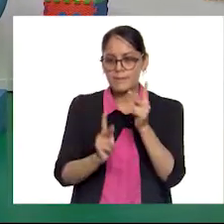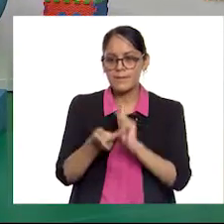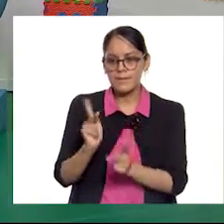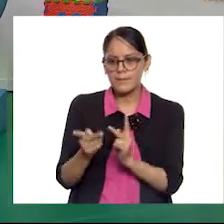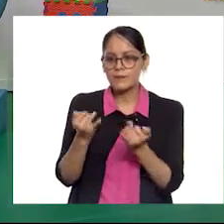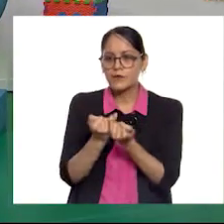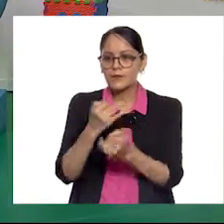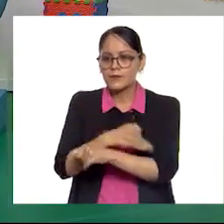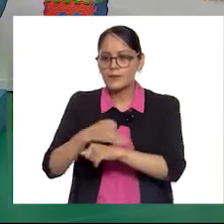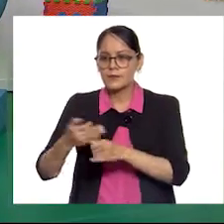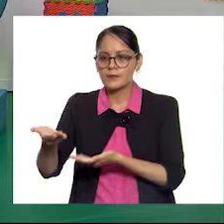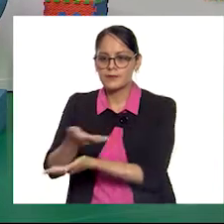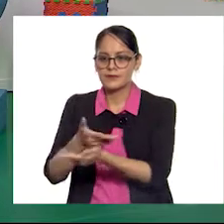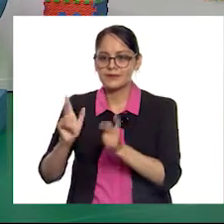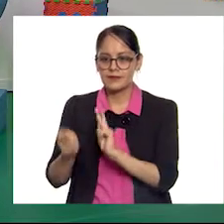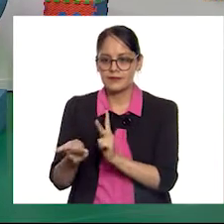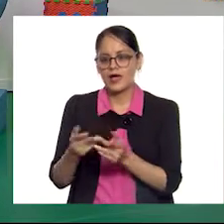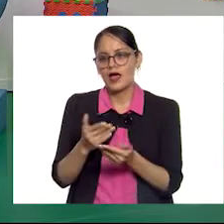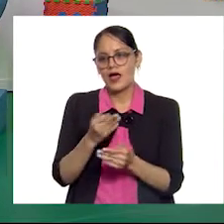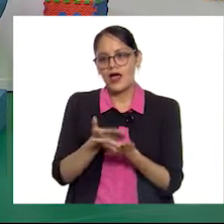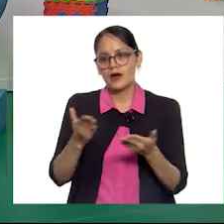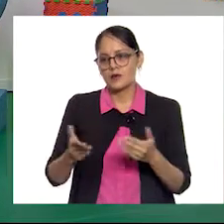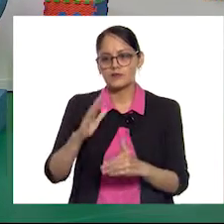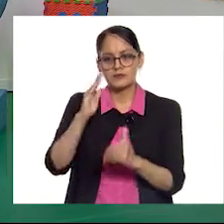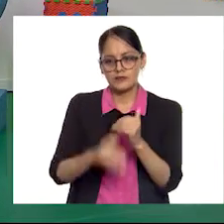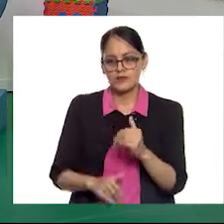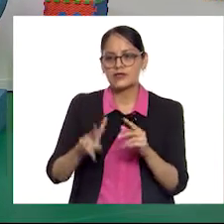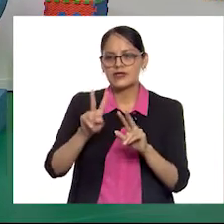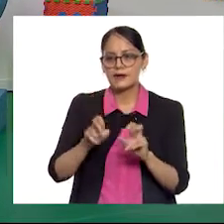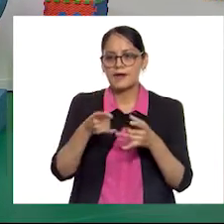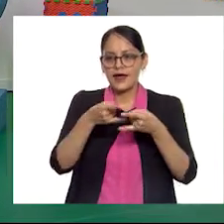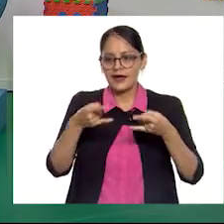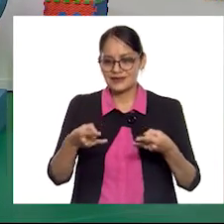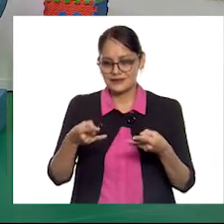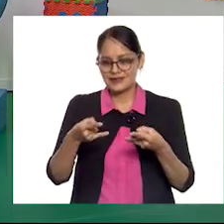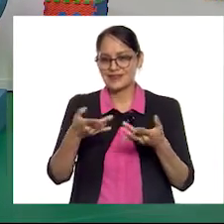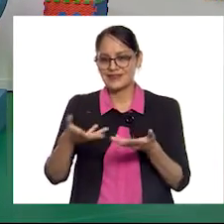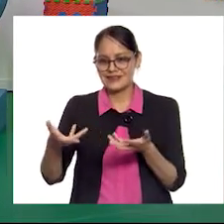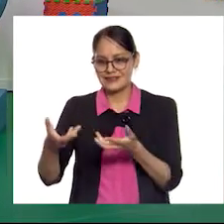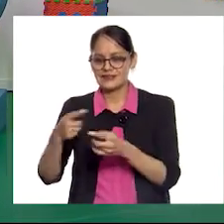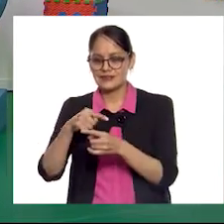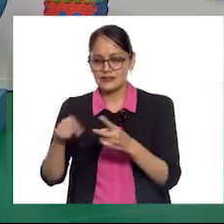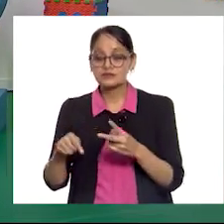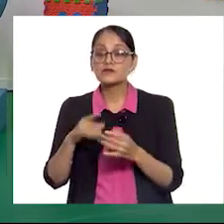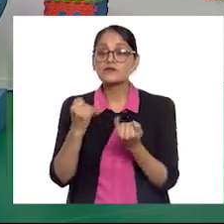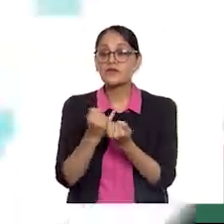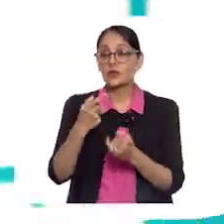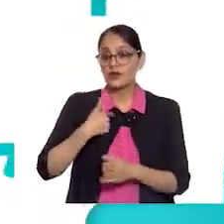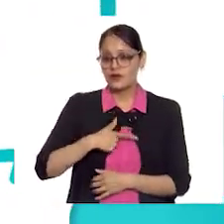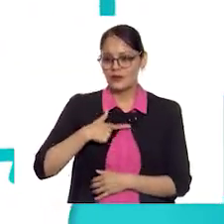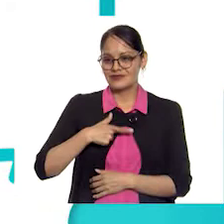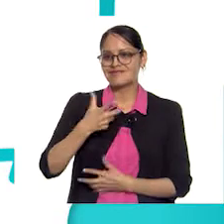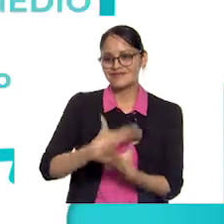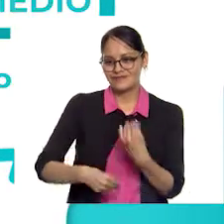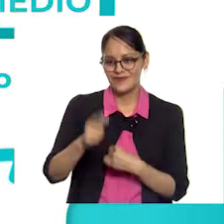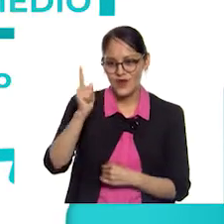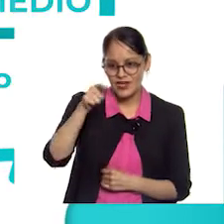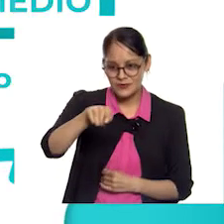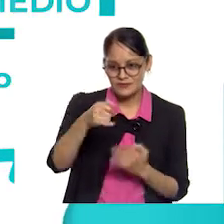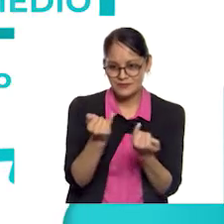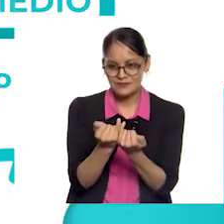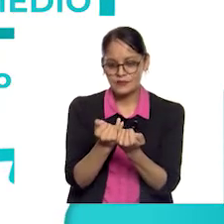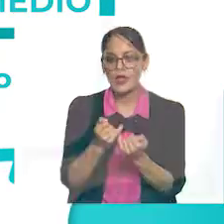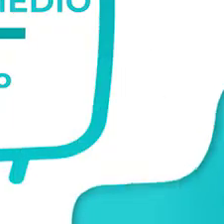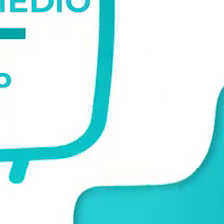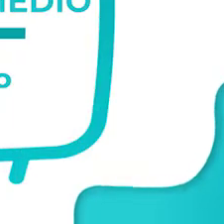lengua materna. Por hoy hemos terminado con acciones y relatos. Esperamos que lo hayan disfrutado tanto como nosotros.